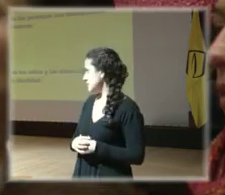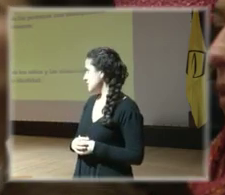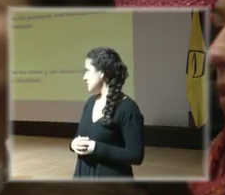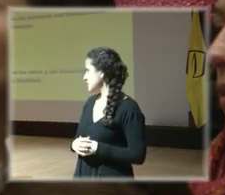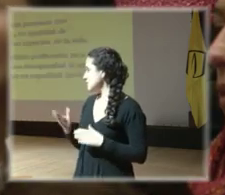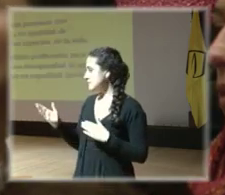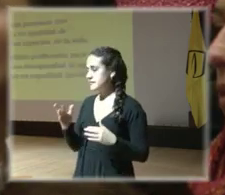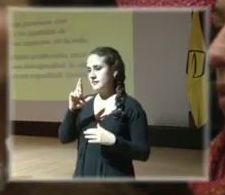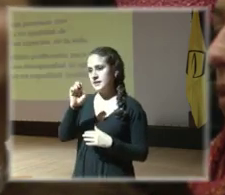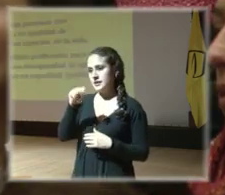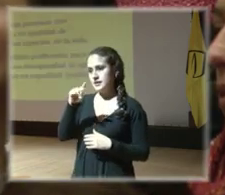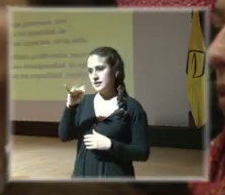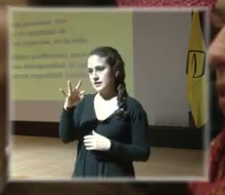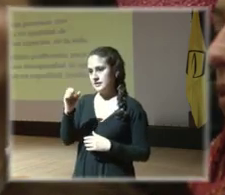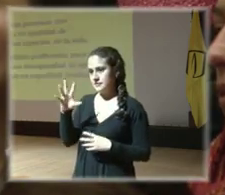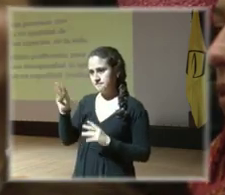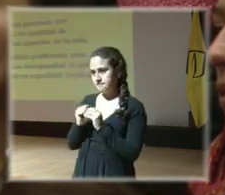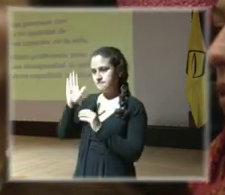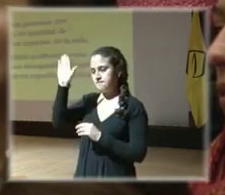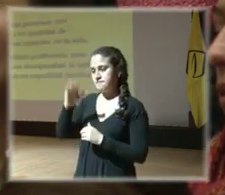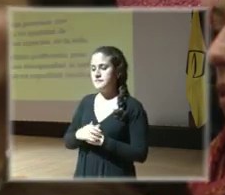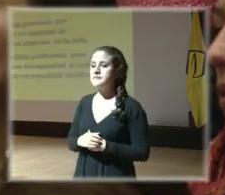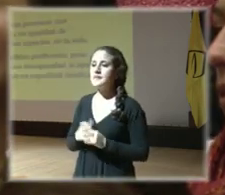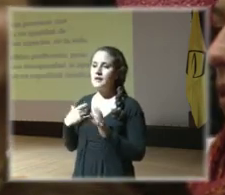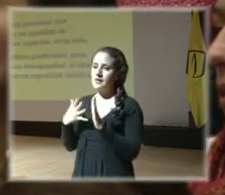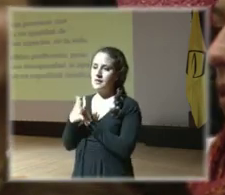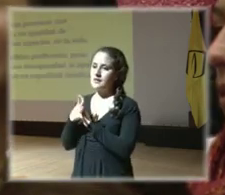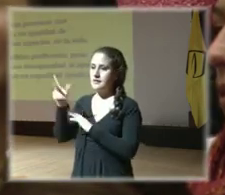Renata, ¿puedes contar un poco? Sí, a ver, en Perú,